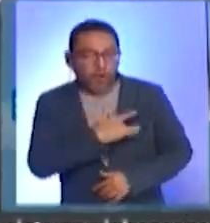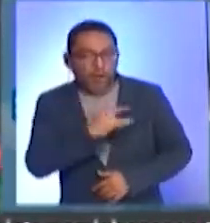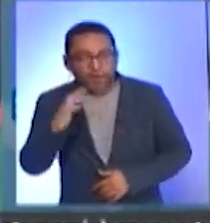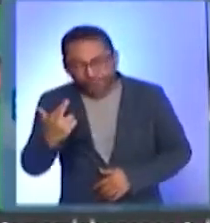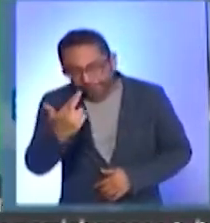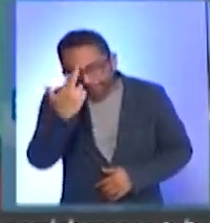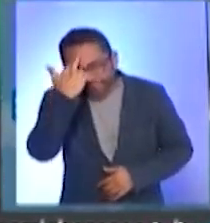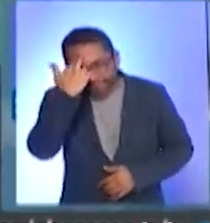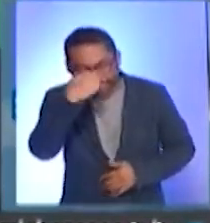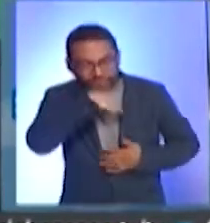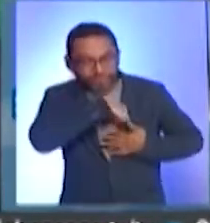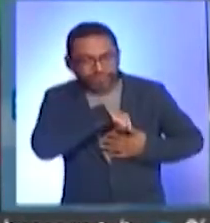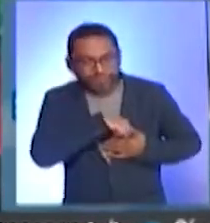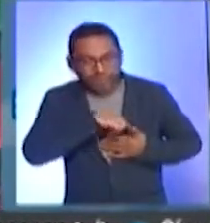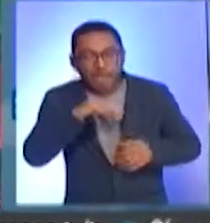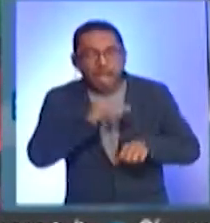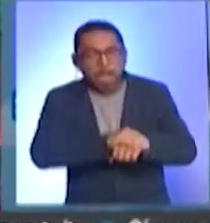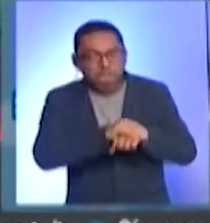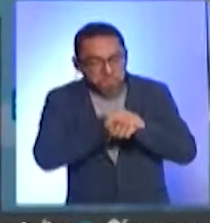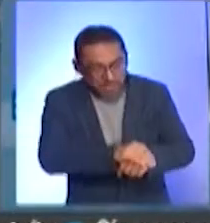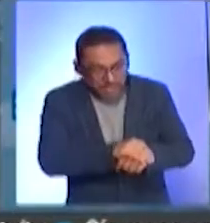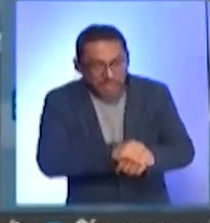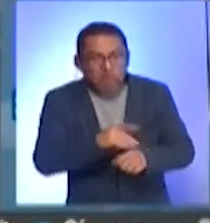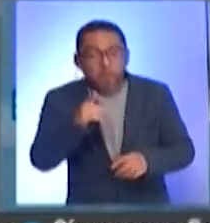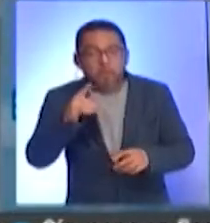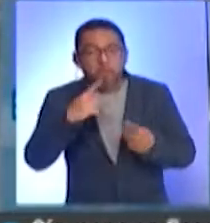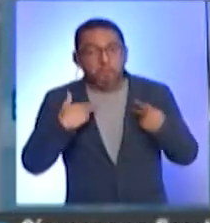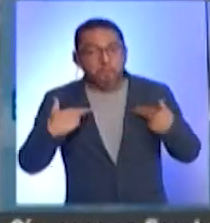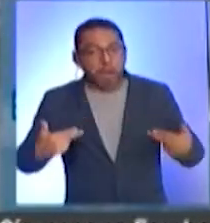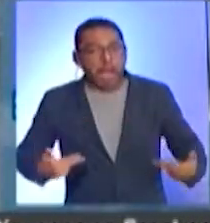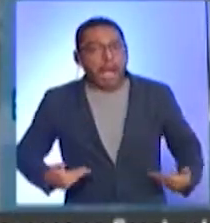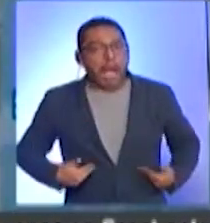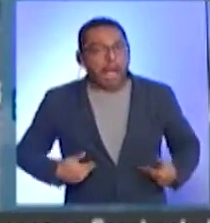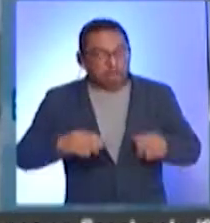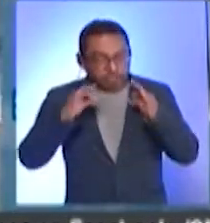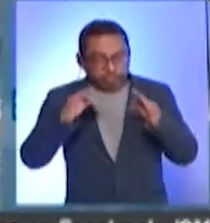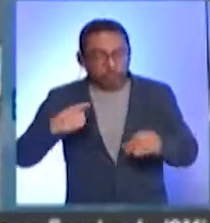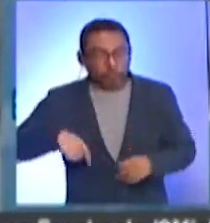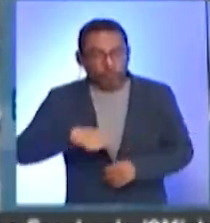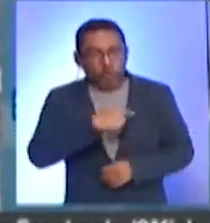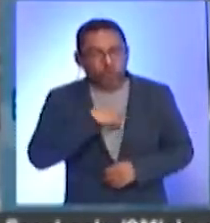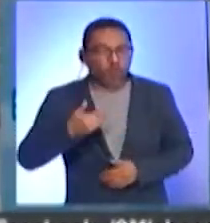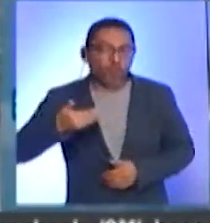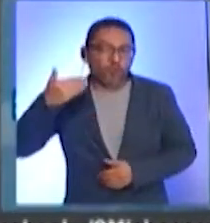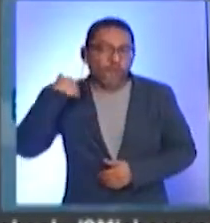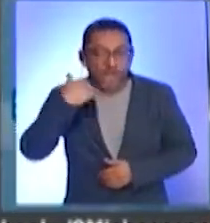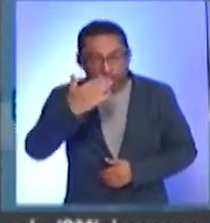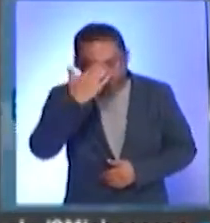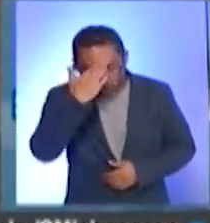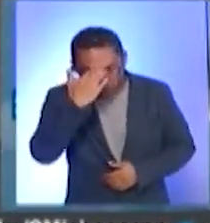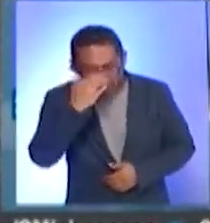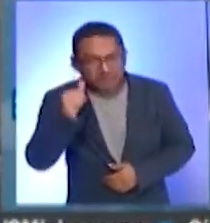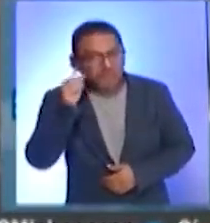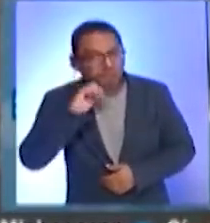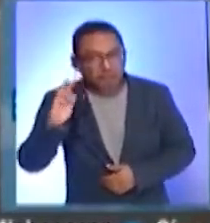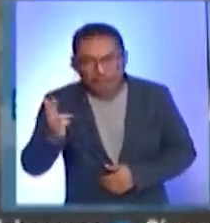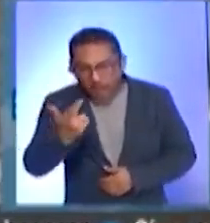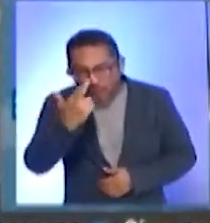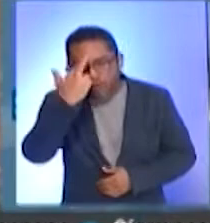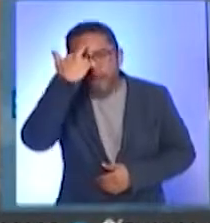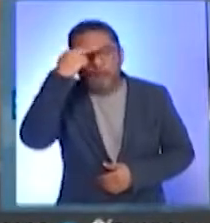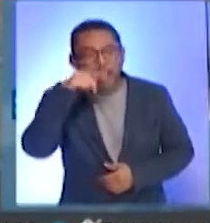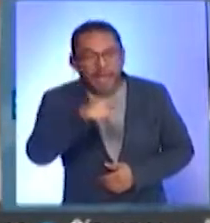como un gran amigo un ser humano ejemplar quienes tuvimos la oportunidad de conocerlo lo recordaremos con su calidez y amabilidad